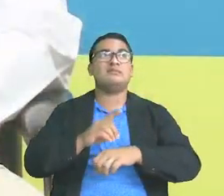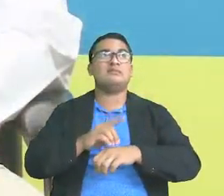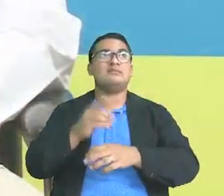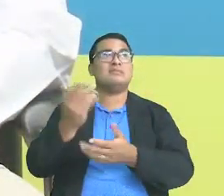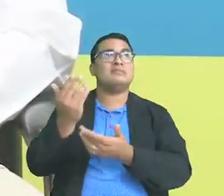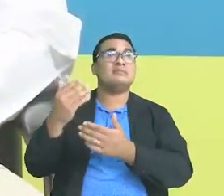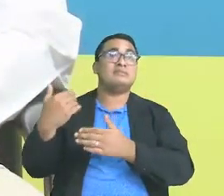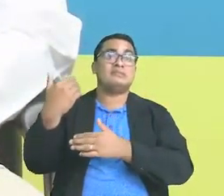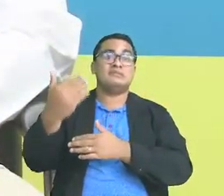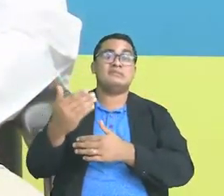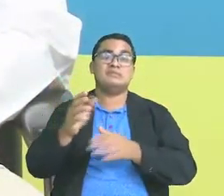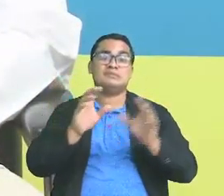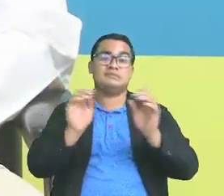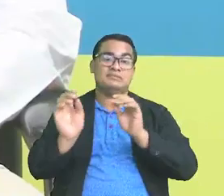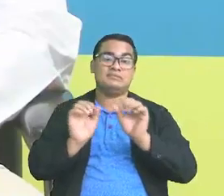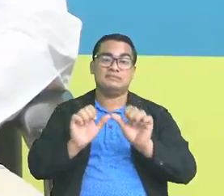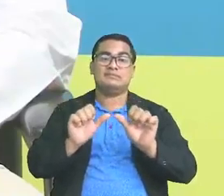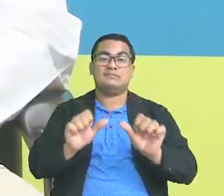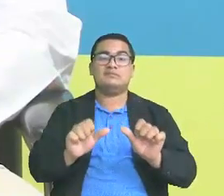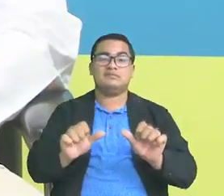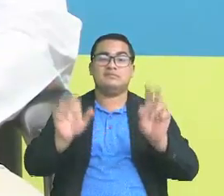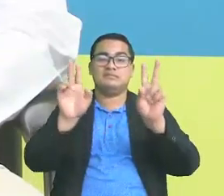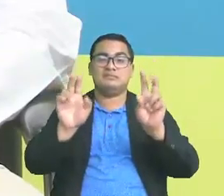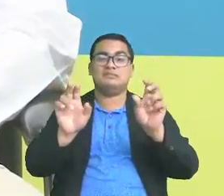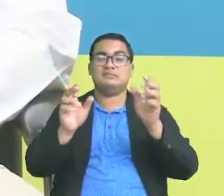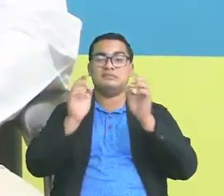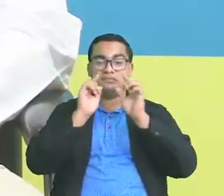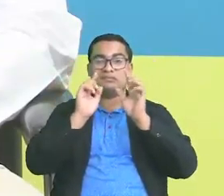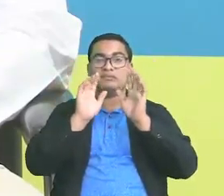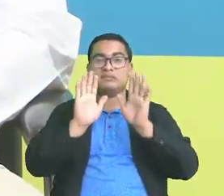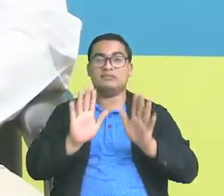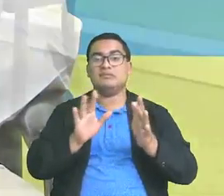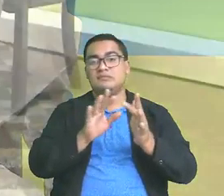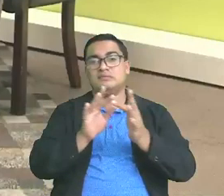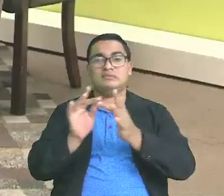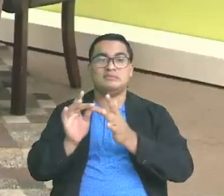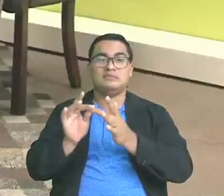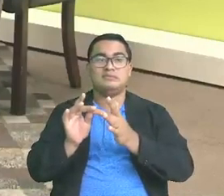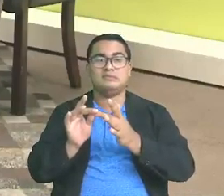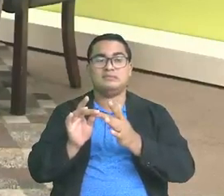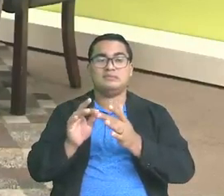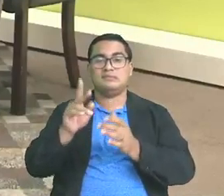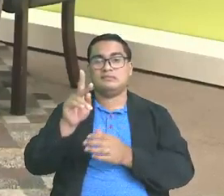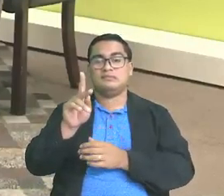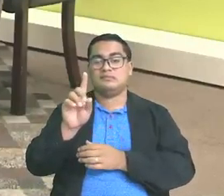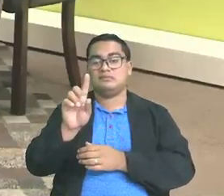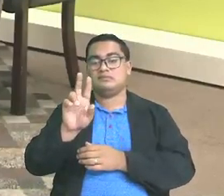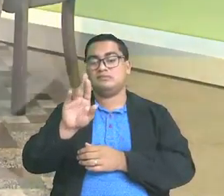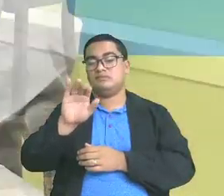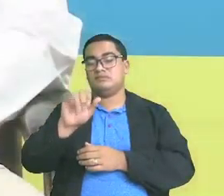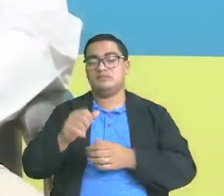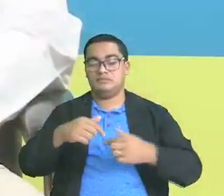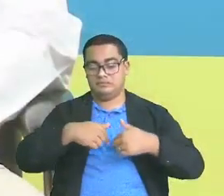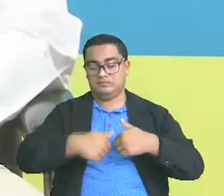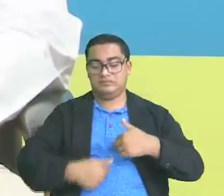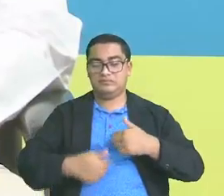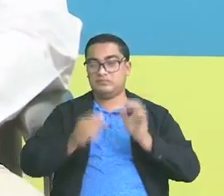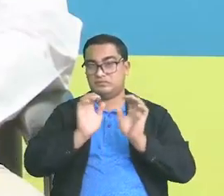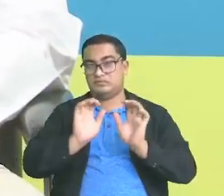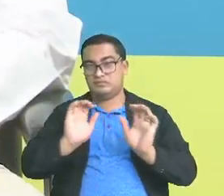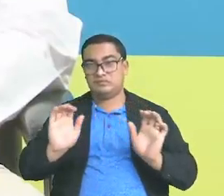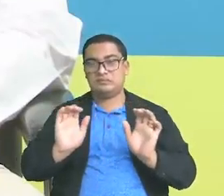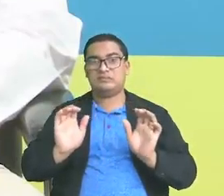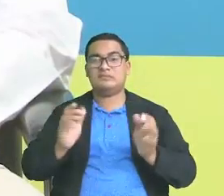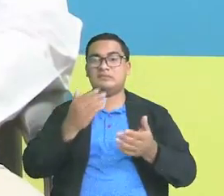otra oportunidad para seguir hablando de estos temas que tienen que ver con su especialidad, pediatra de mínima invasión, cirujano pediatra de